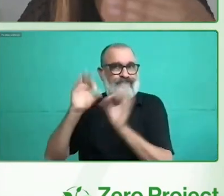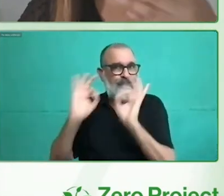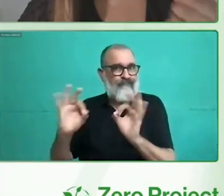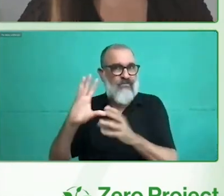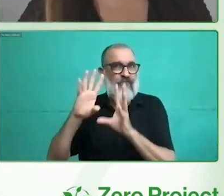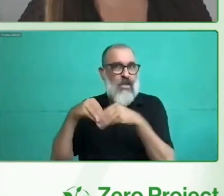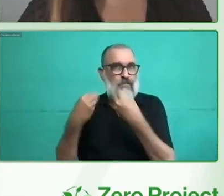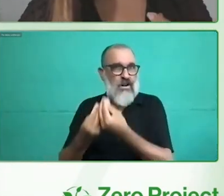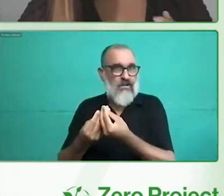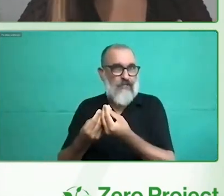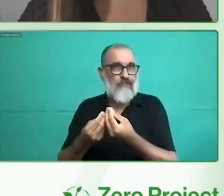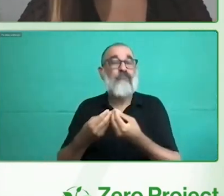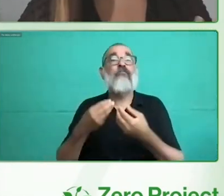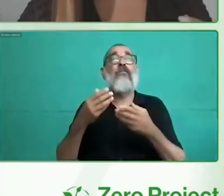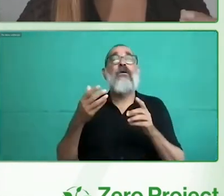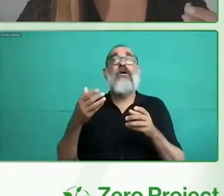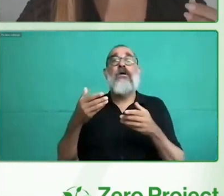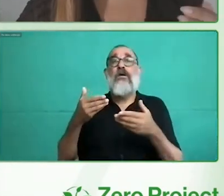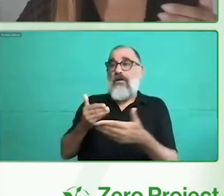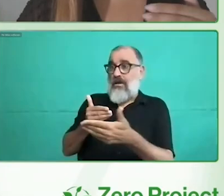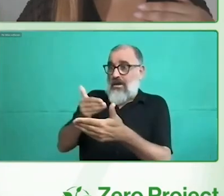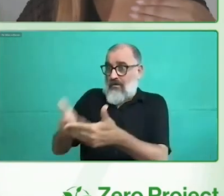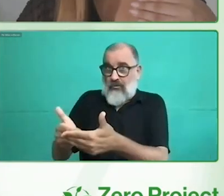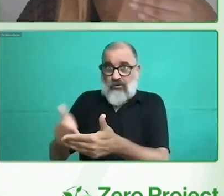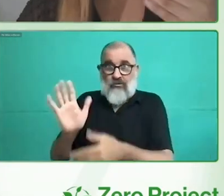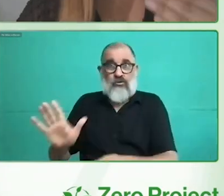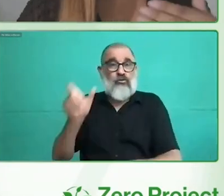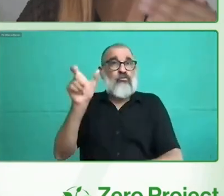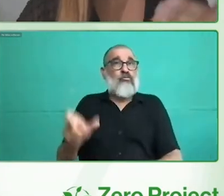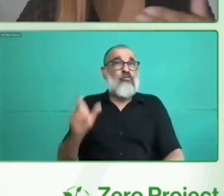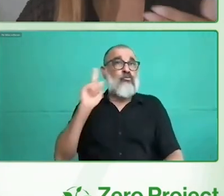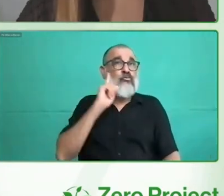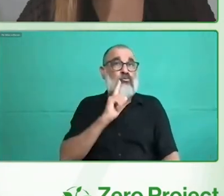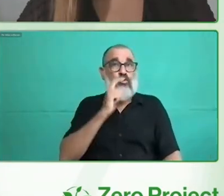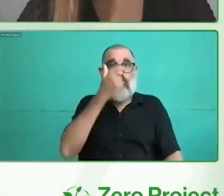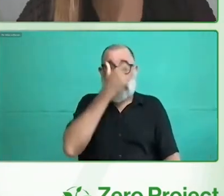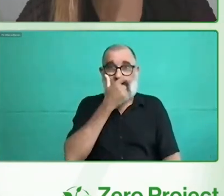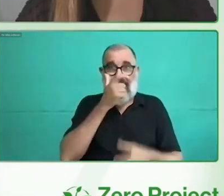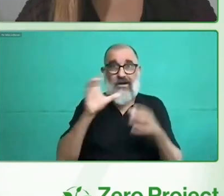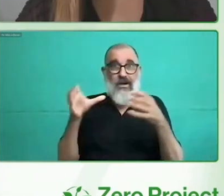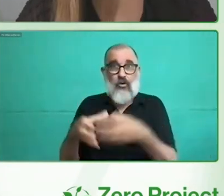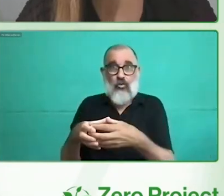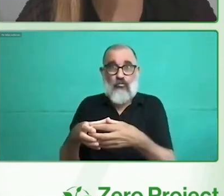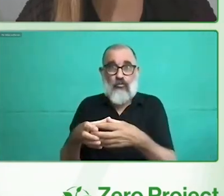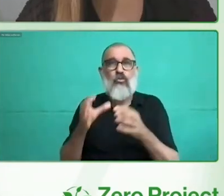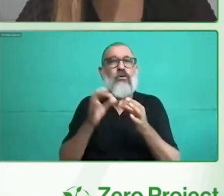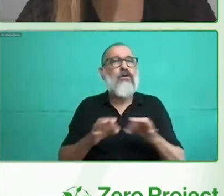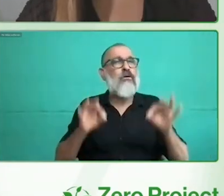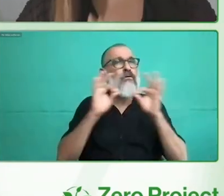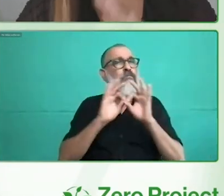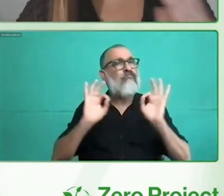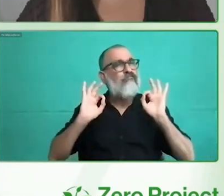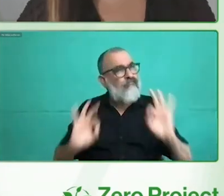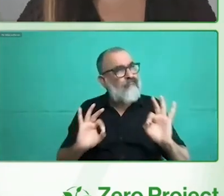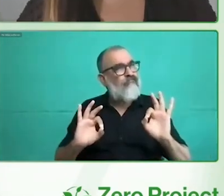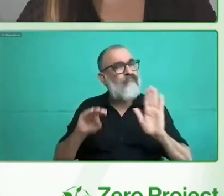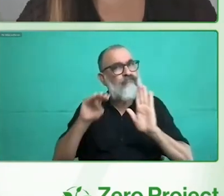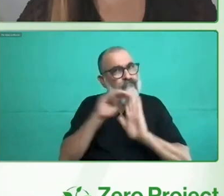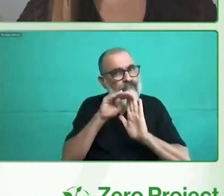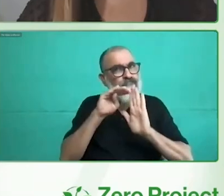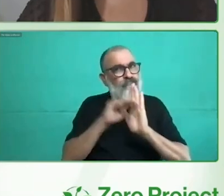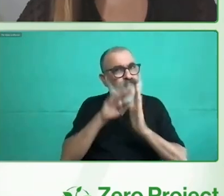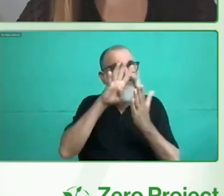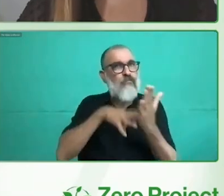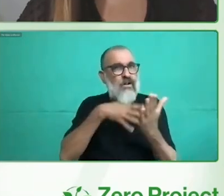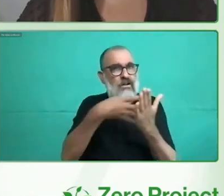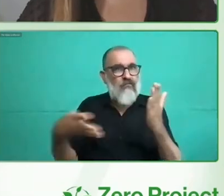visual y auditiva de manera simultánea, la figura del guía intérprete como un ente importante para